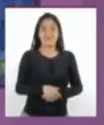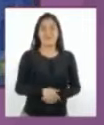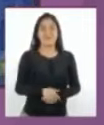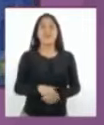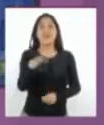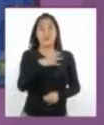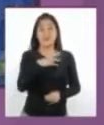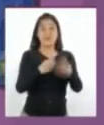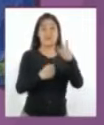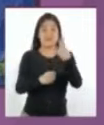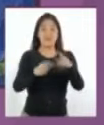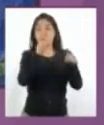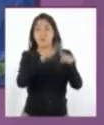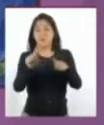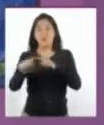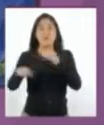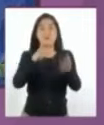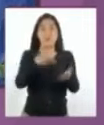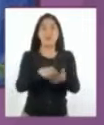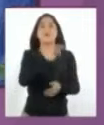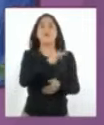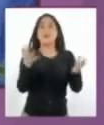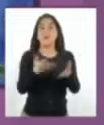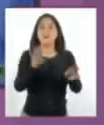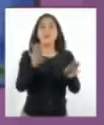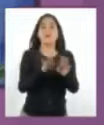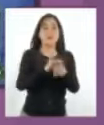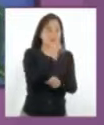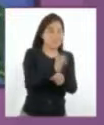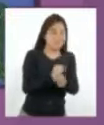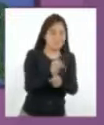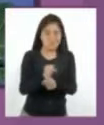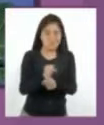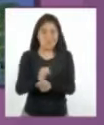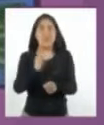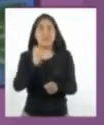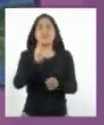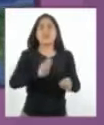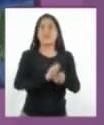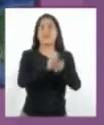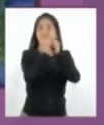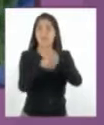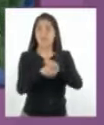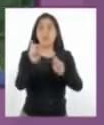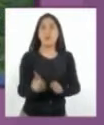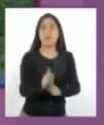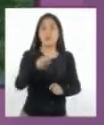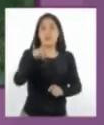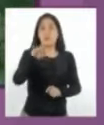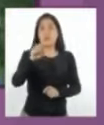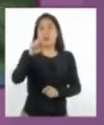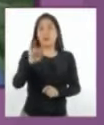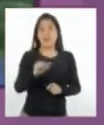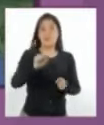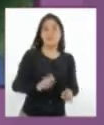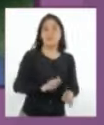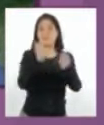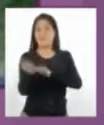Existen 3 lugares mexicanos en los que se puede hacer un adecuado seguimiento de la transformación de los pueblos nómadas a